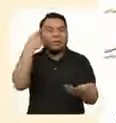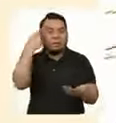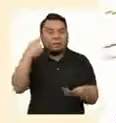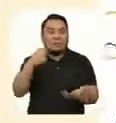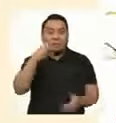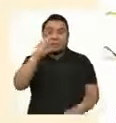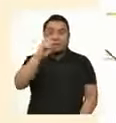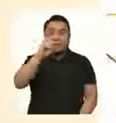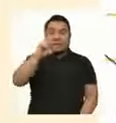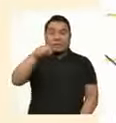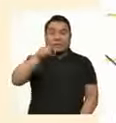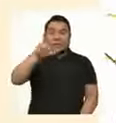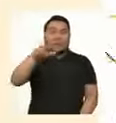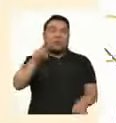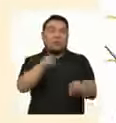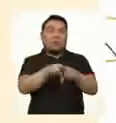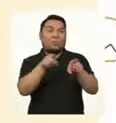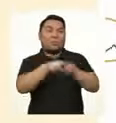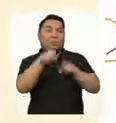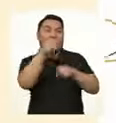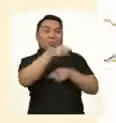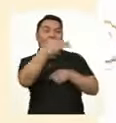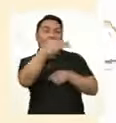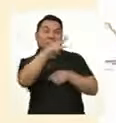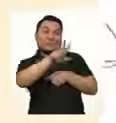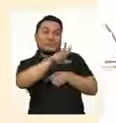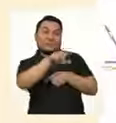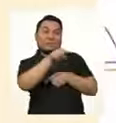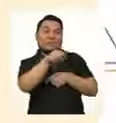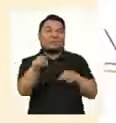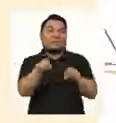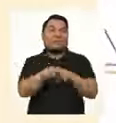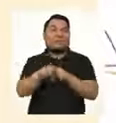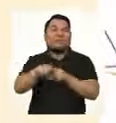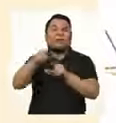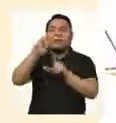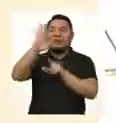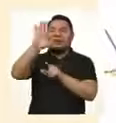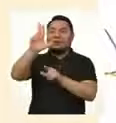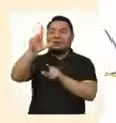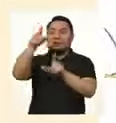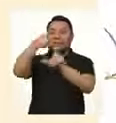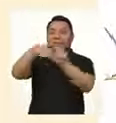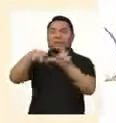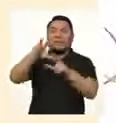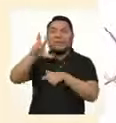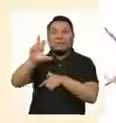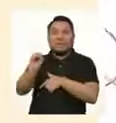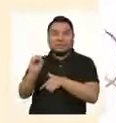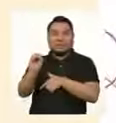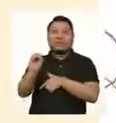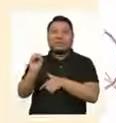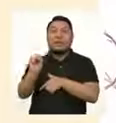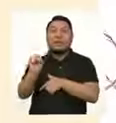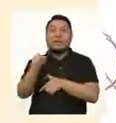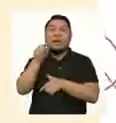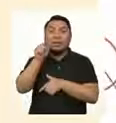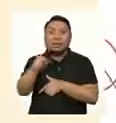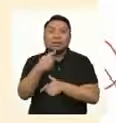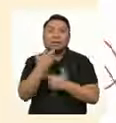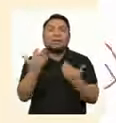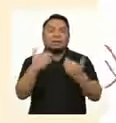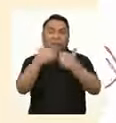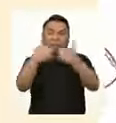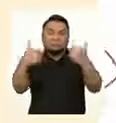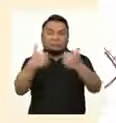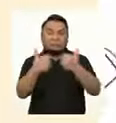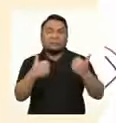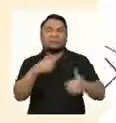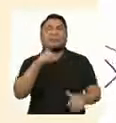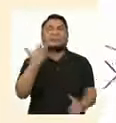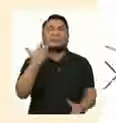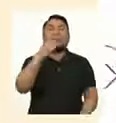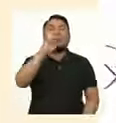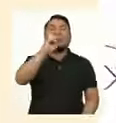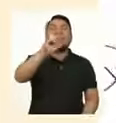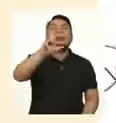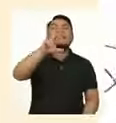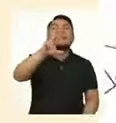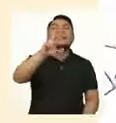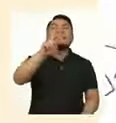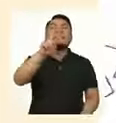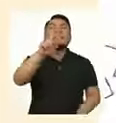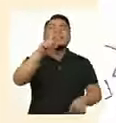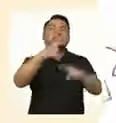décimos, que es igual al cociente de f sub 3 y 30. Despejando f sub 3 es igual 3 décimos por